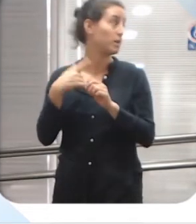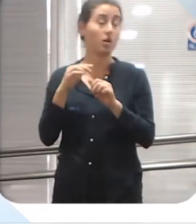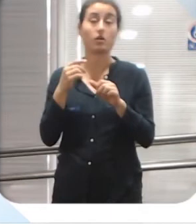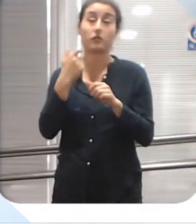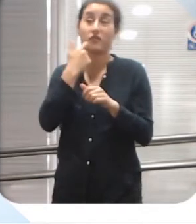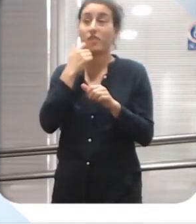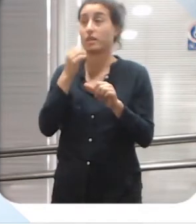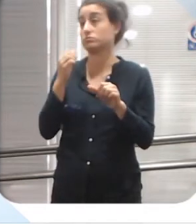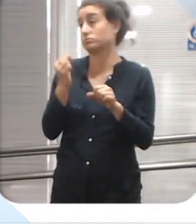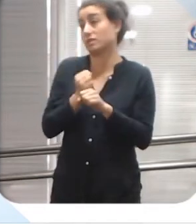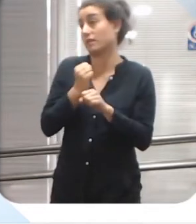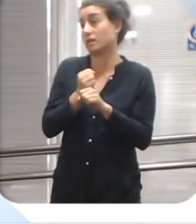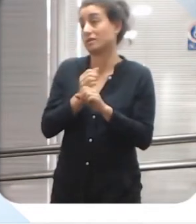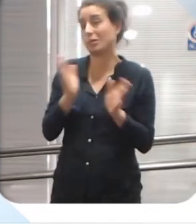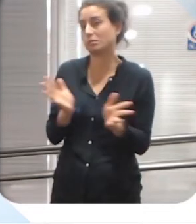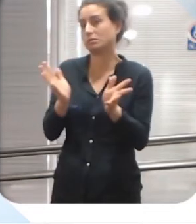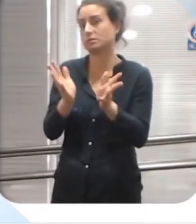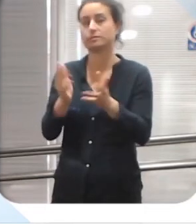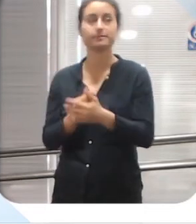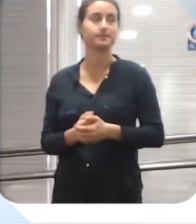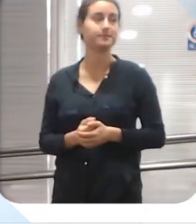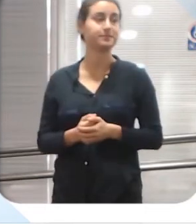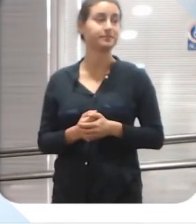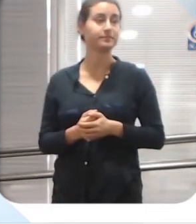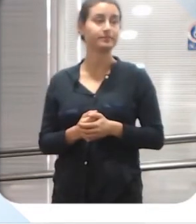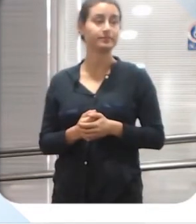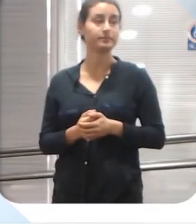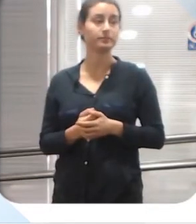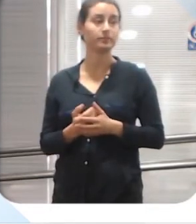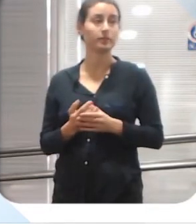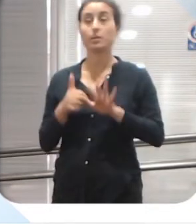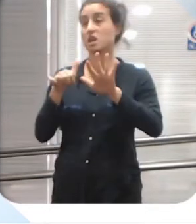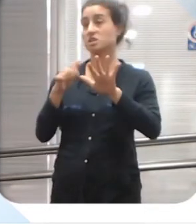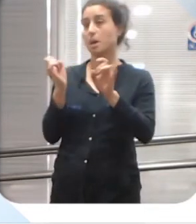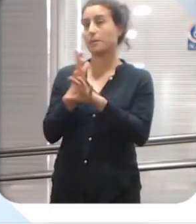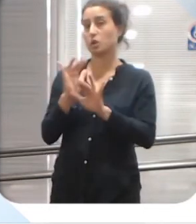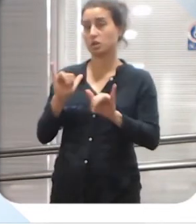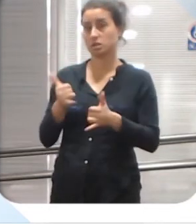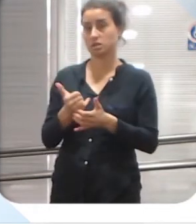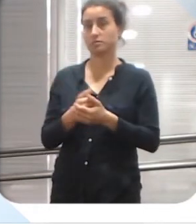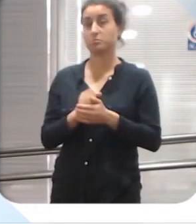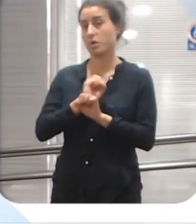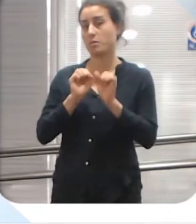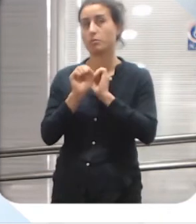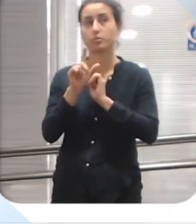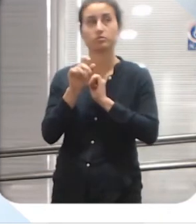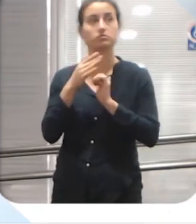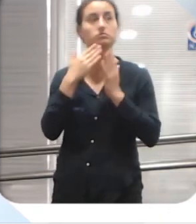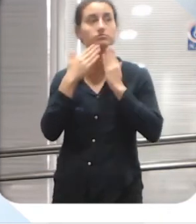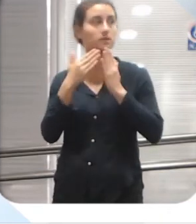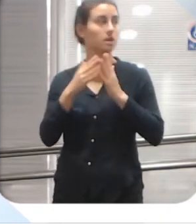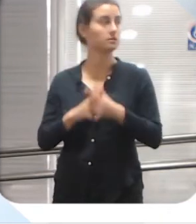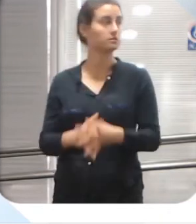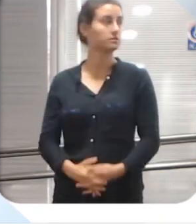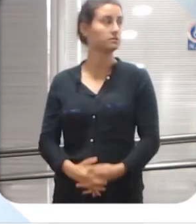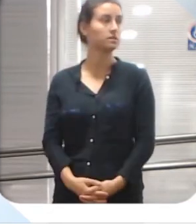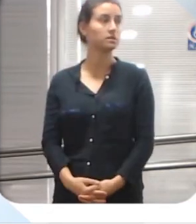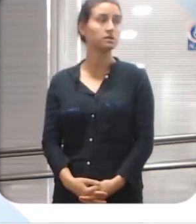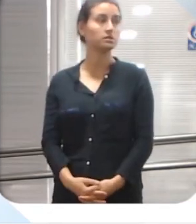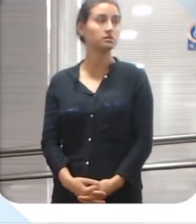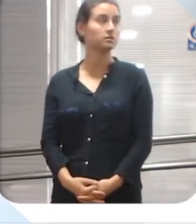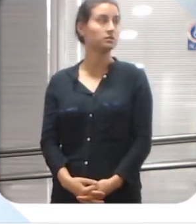en plena producción, por así decirlo. Y o sea que hay 6 que están prontas ya. Las podemos mandar. No, de nada.